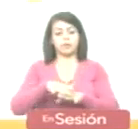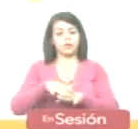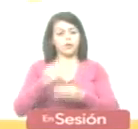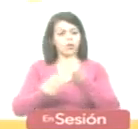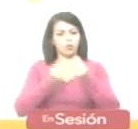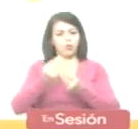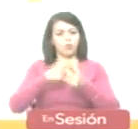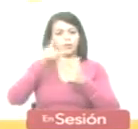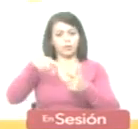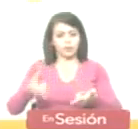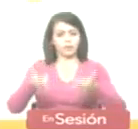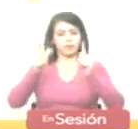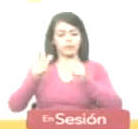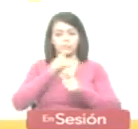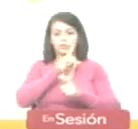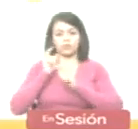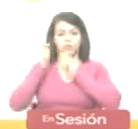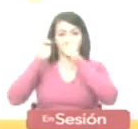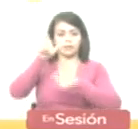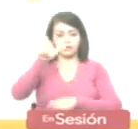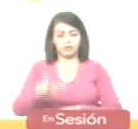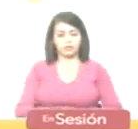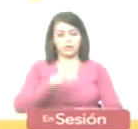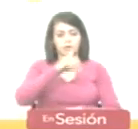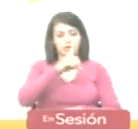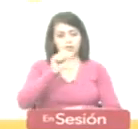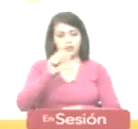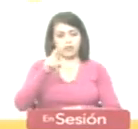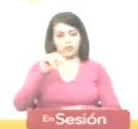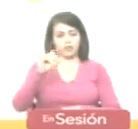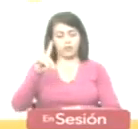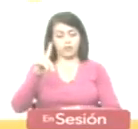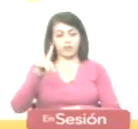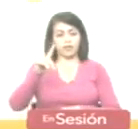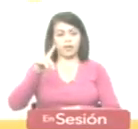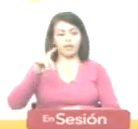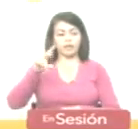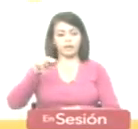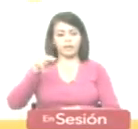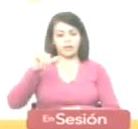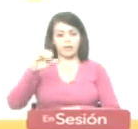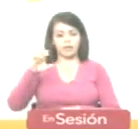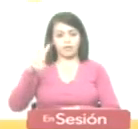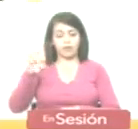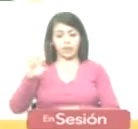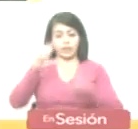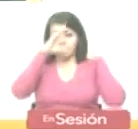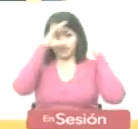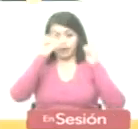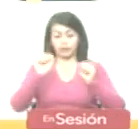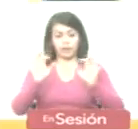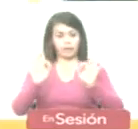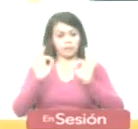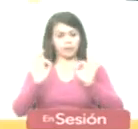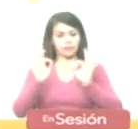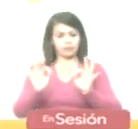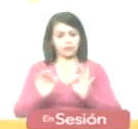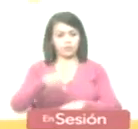mediante el cual autoriza el nombramiento del ciudadano David Nieves Velázquez Caraballo como embajador